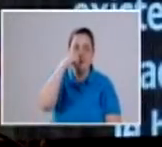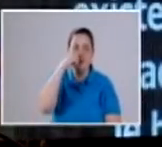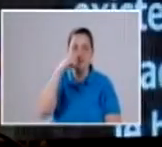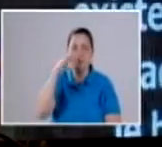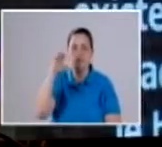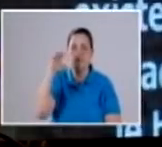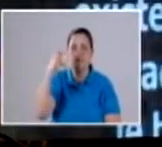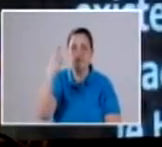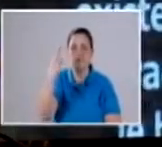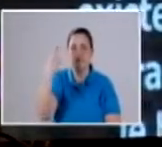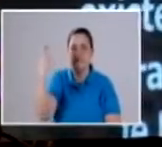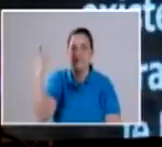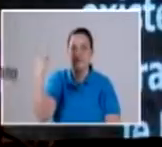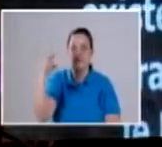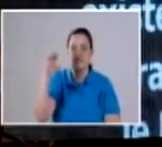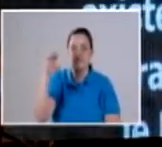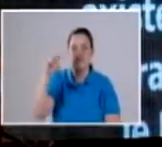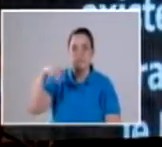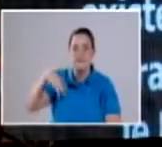Pero